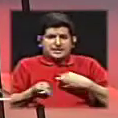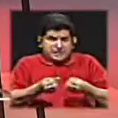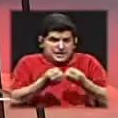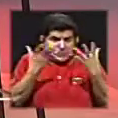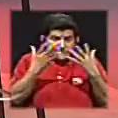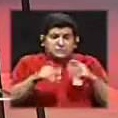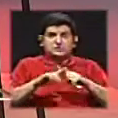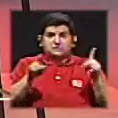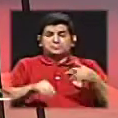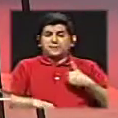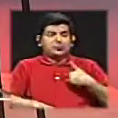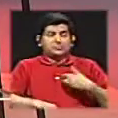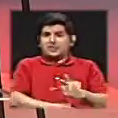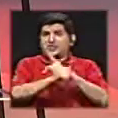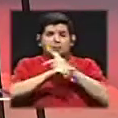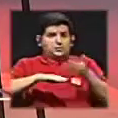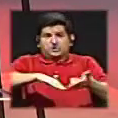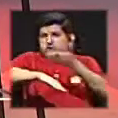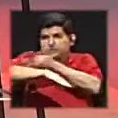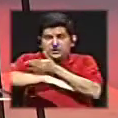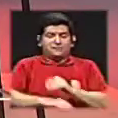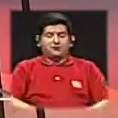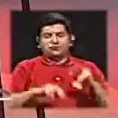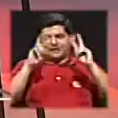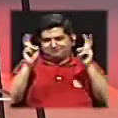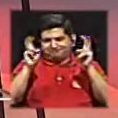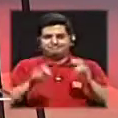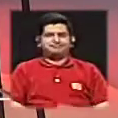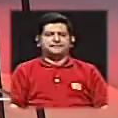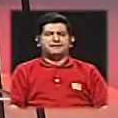Se preparó siempre para recibir